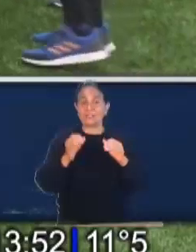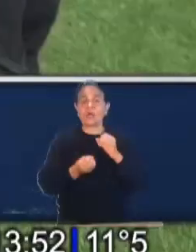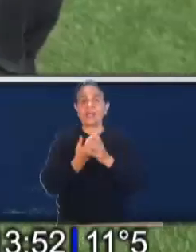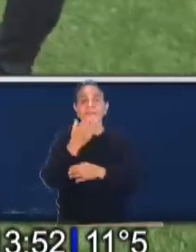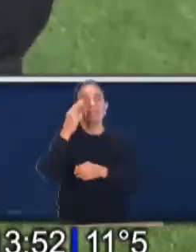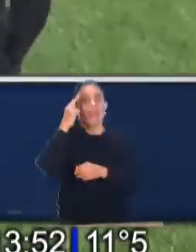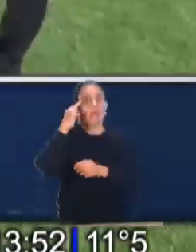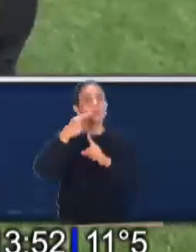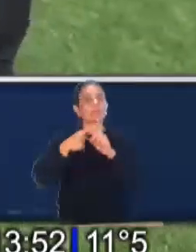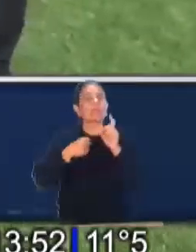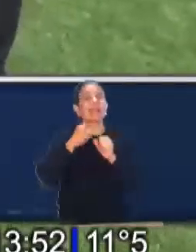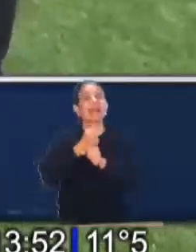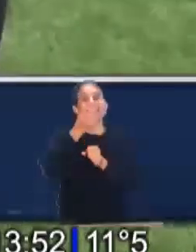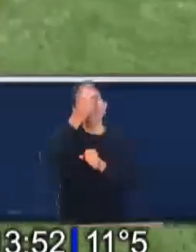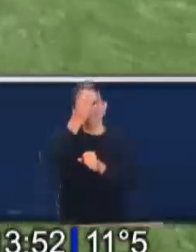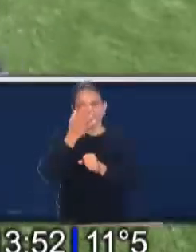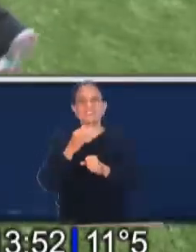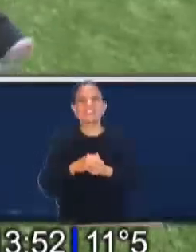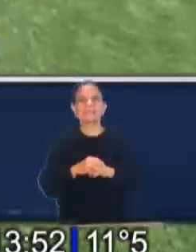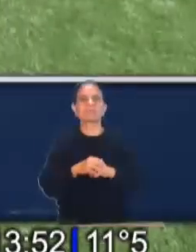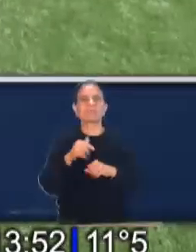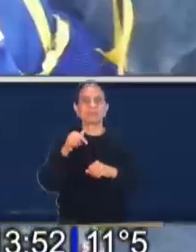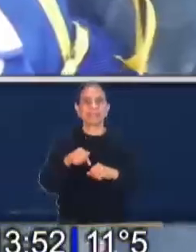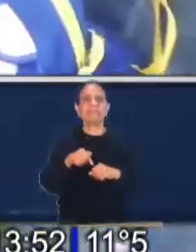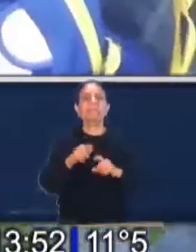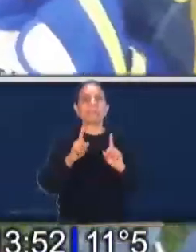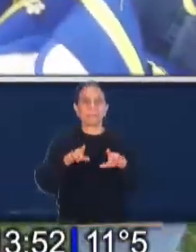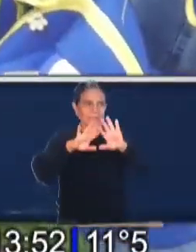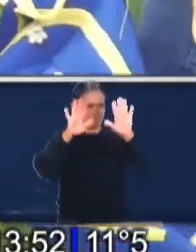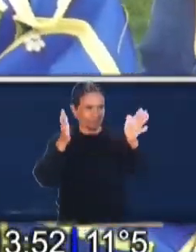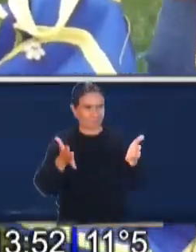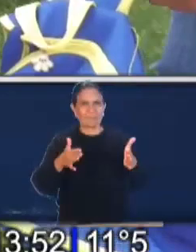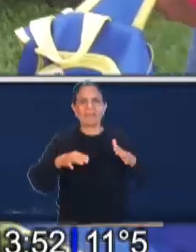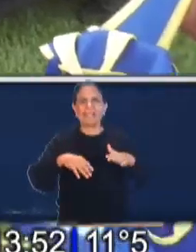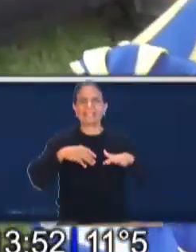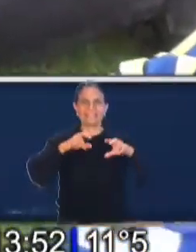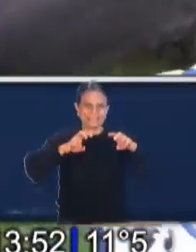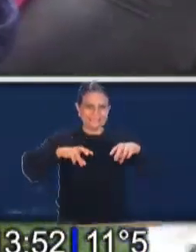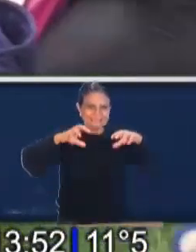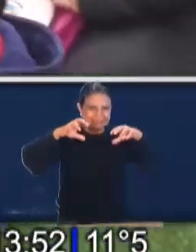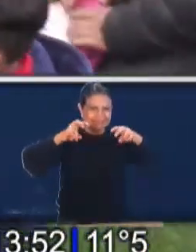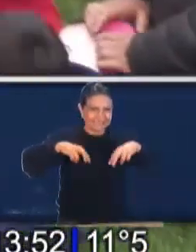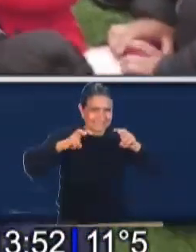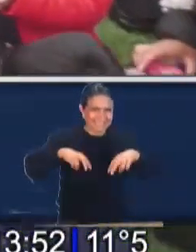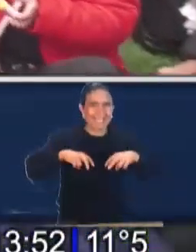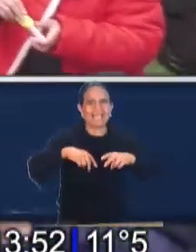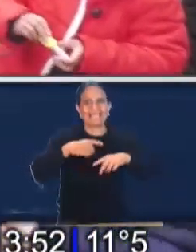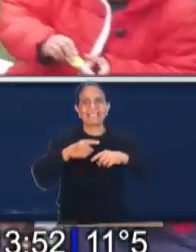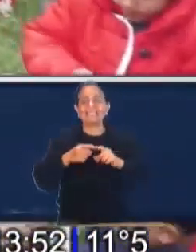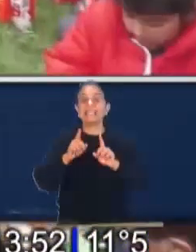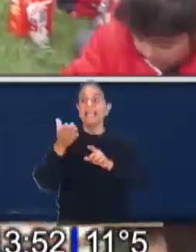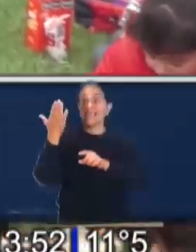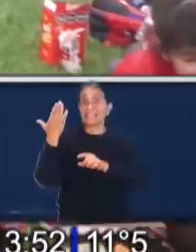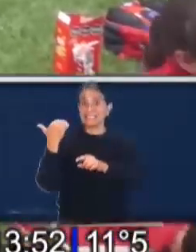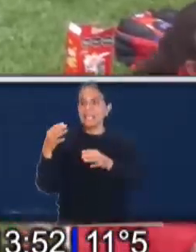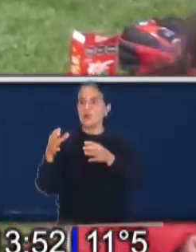9:30 a 12 con actividades recreativas. Tenemos algunos peloteros, además tuvimos ayer los chicos de Pinturitas, de Pinta San Luis,